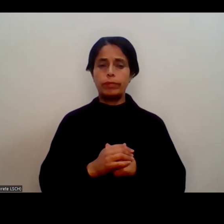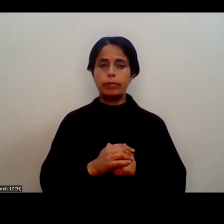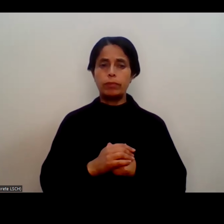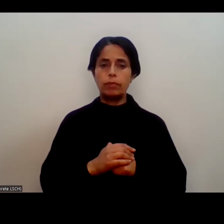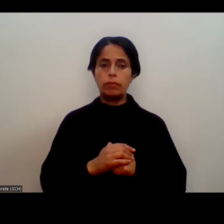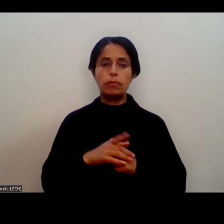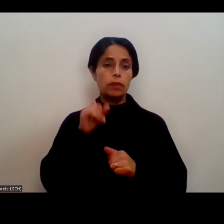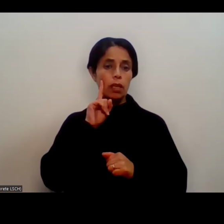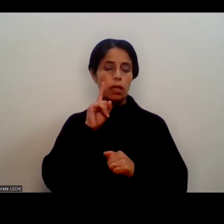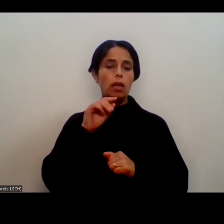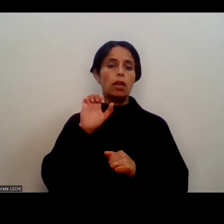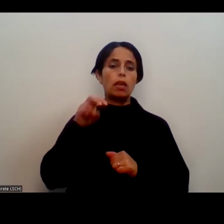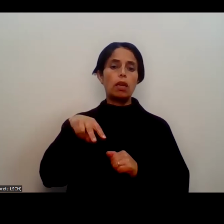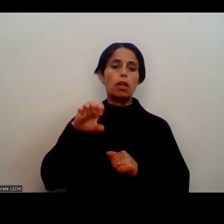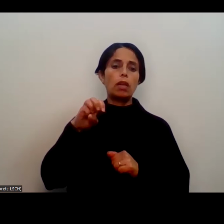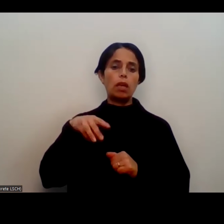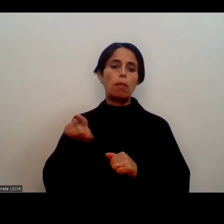contaban con enemas.